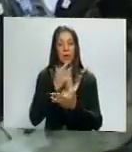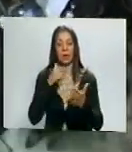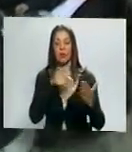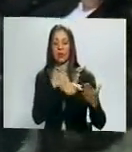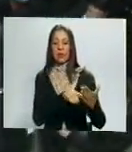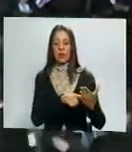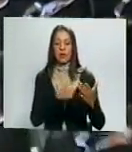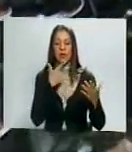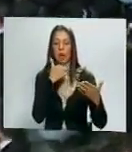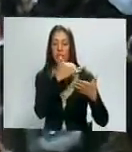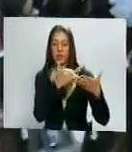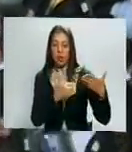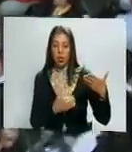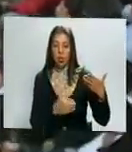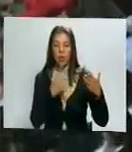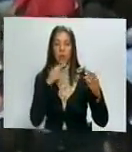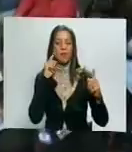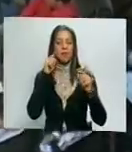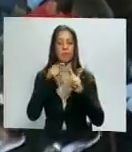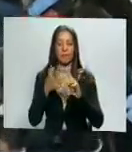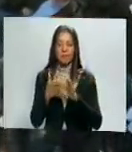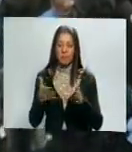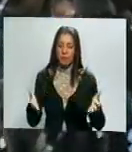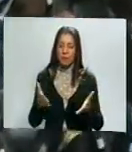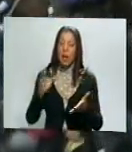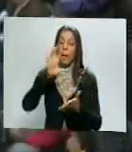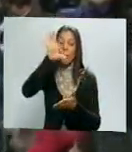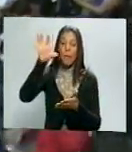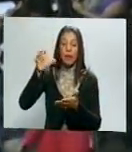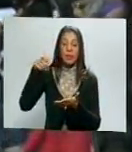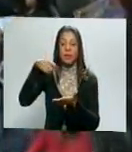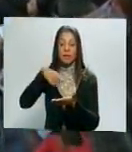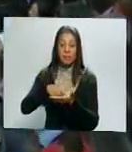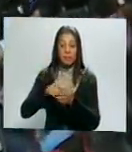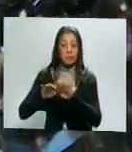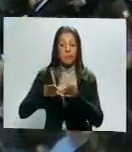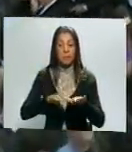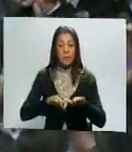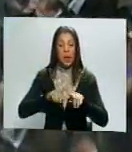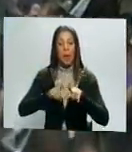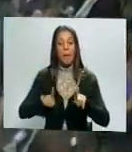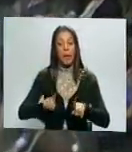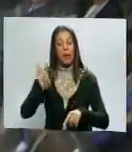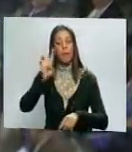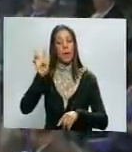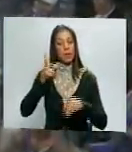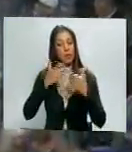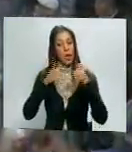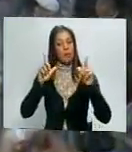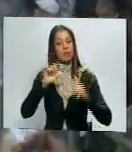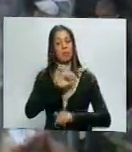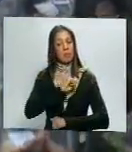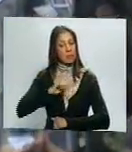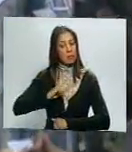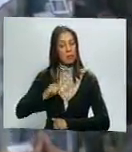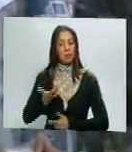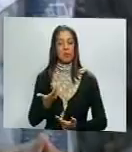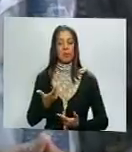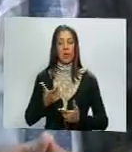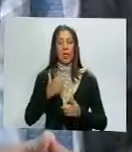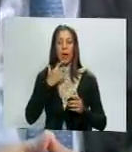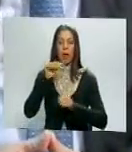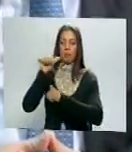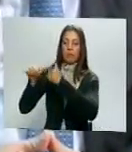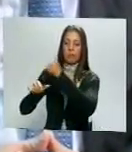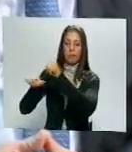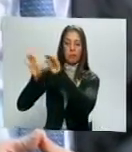en sus preceptos dirigidos al fomento de la inversión sin desnacionalizar a Venezuela, ni rendir los